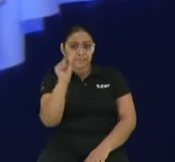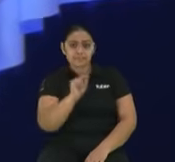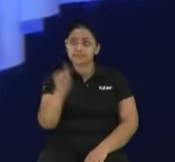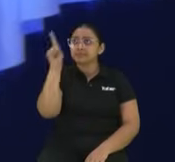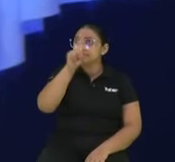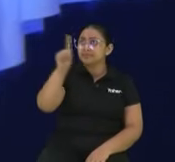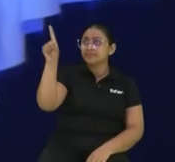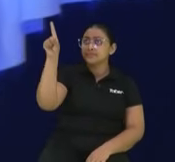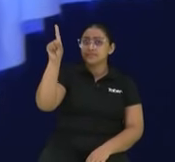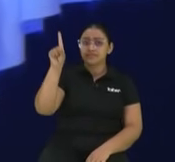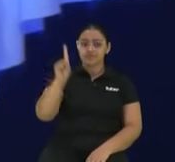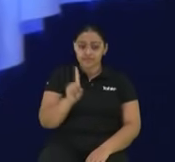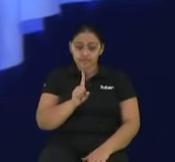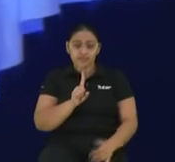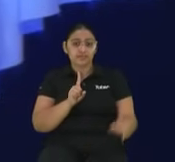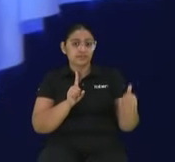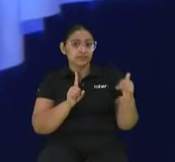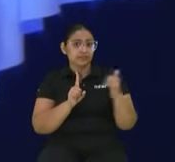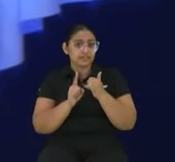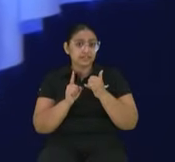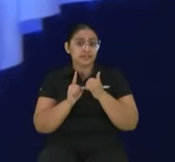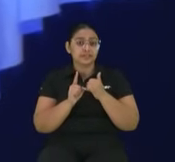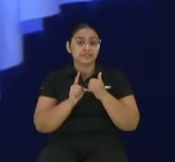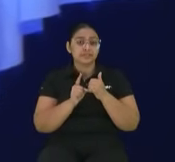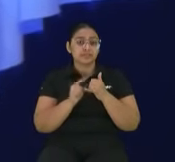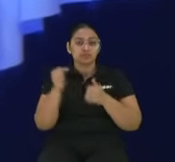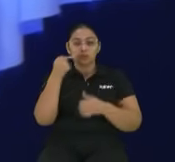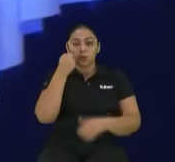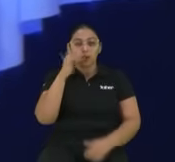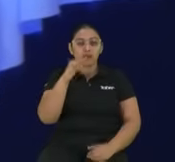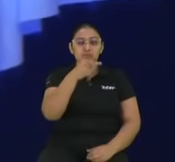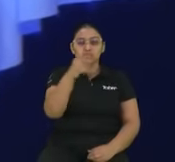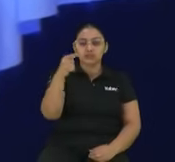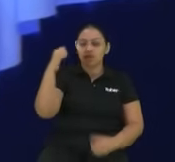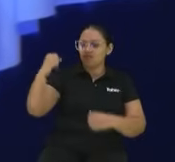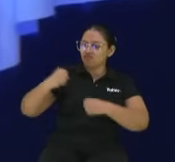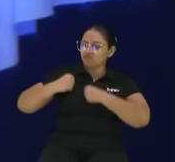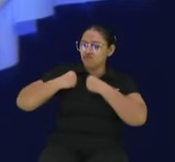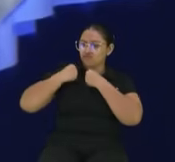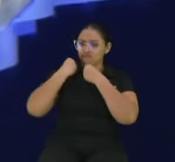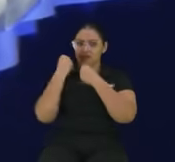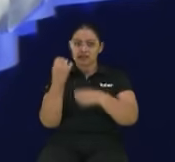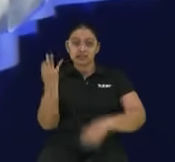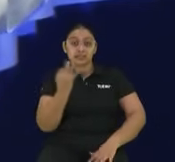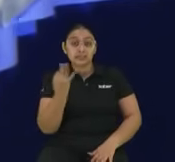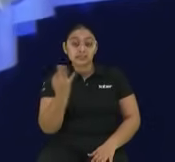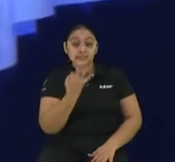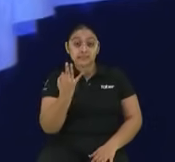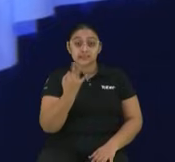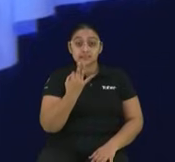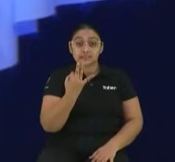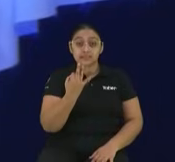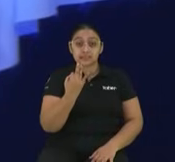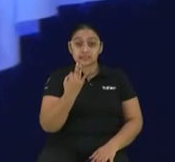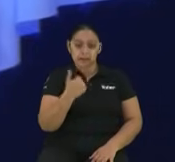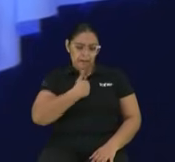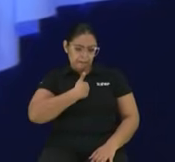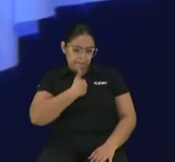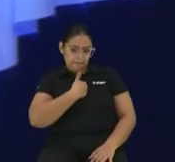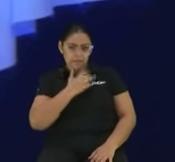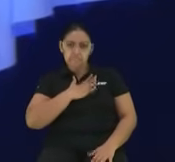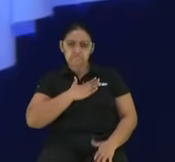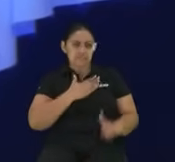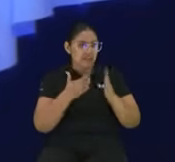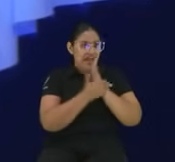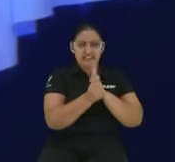tiene que saber que las armas que usted tiene la fortaleza que usted necesita no viene de su capacidad